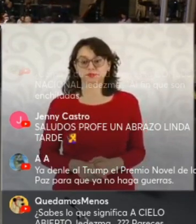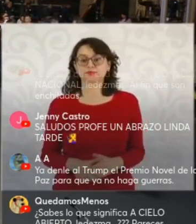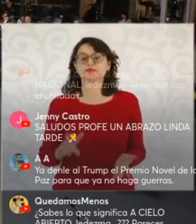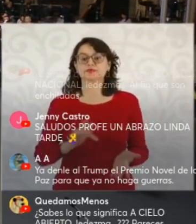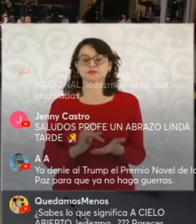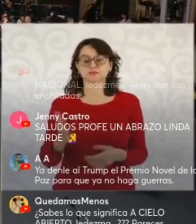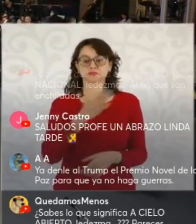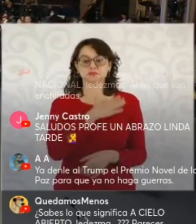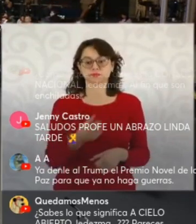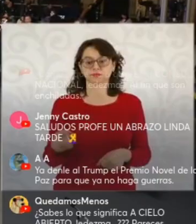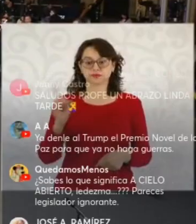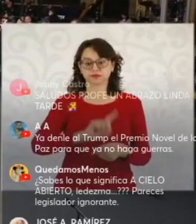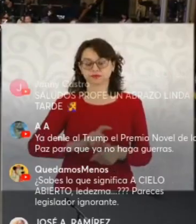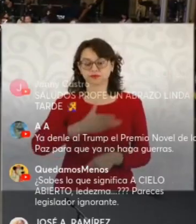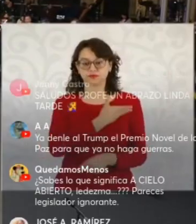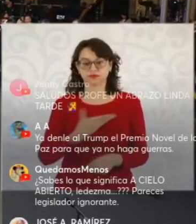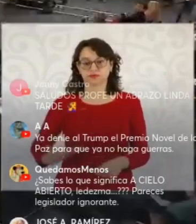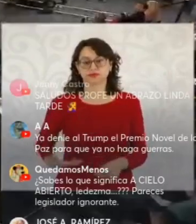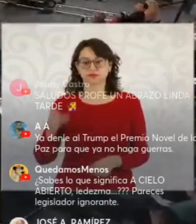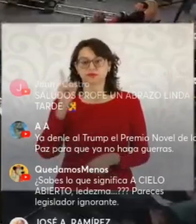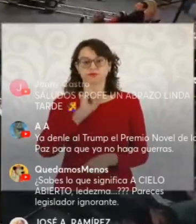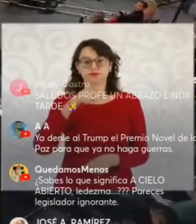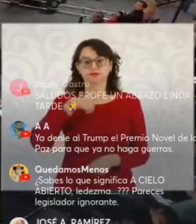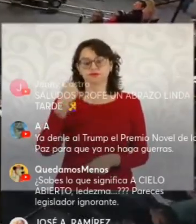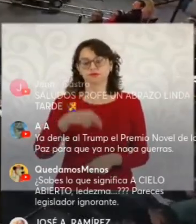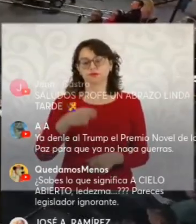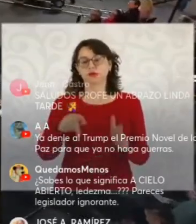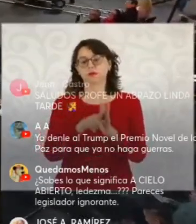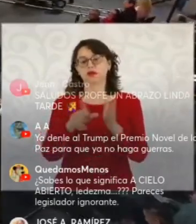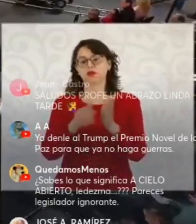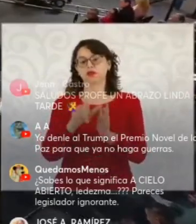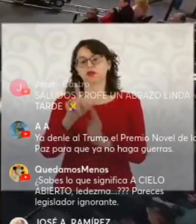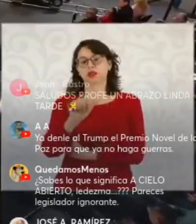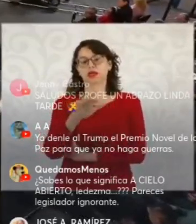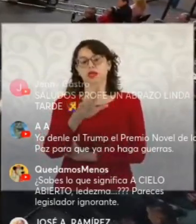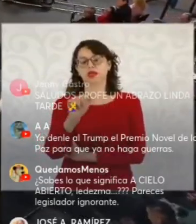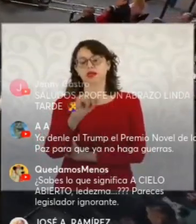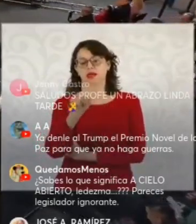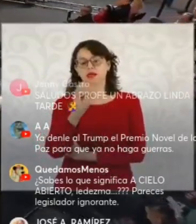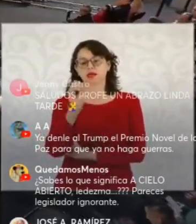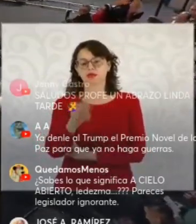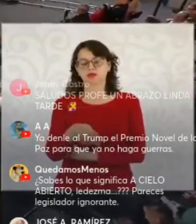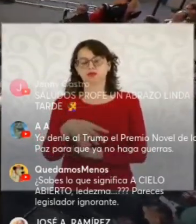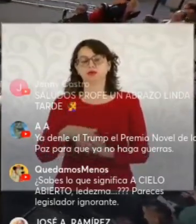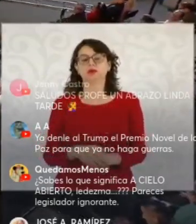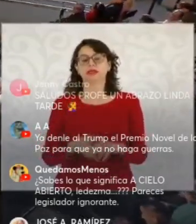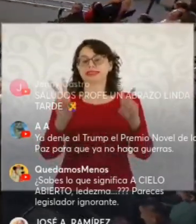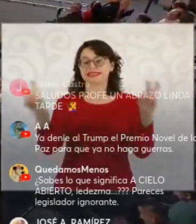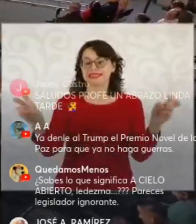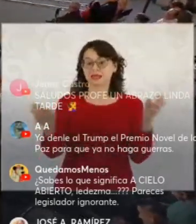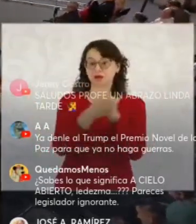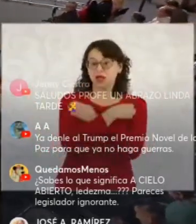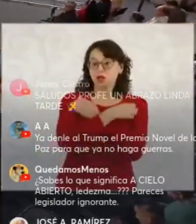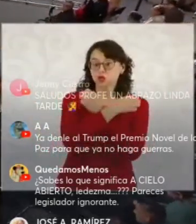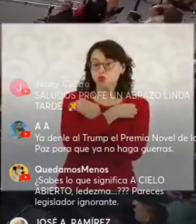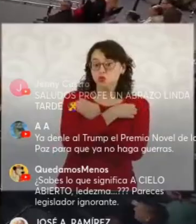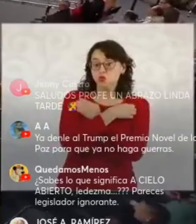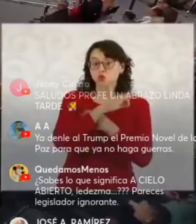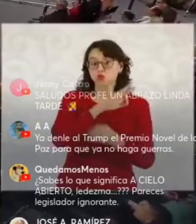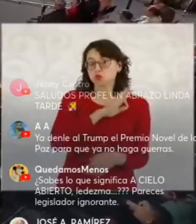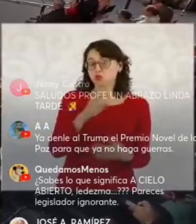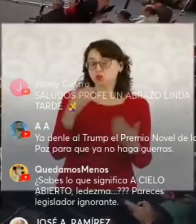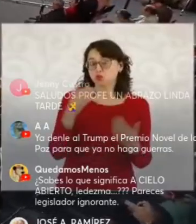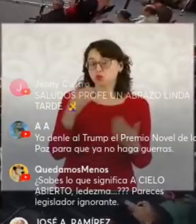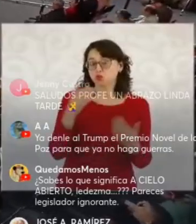Gracias. Buenos días, Presidenta. Yulia Bonilla, del periódico La Razón. Primero, una consulta sobre el tema educativo, si puede contestar también el